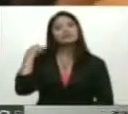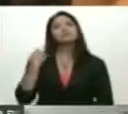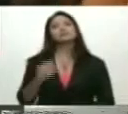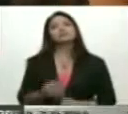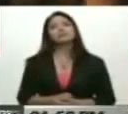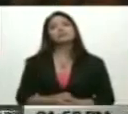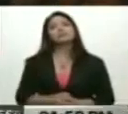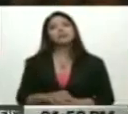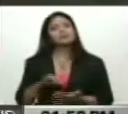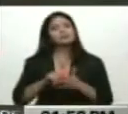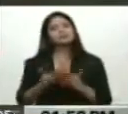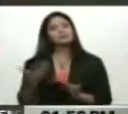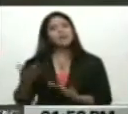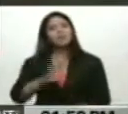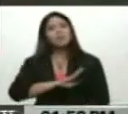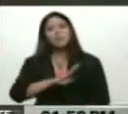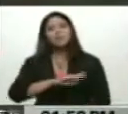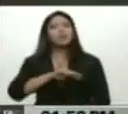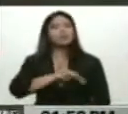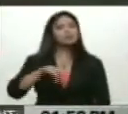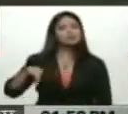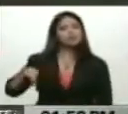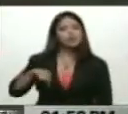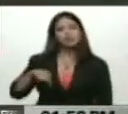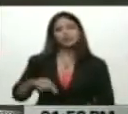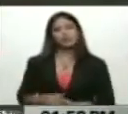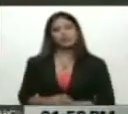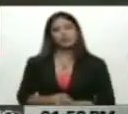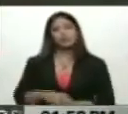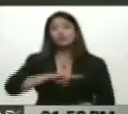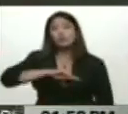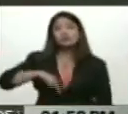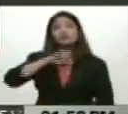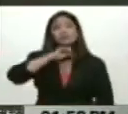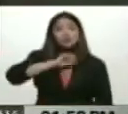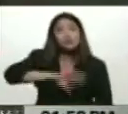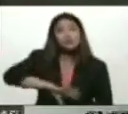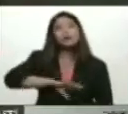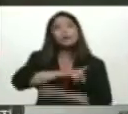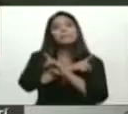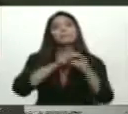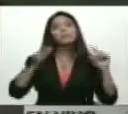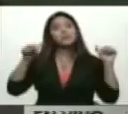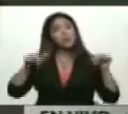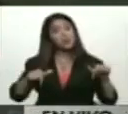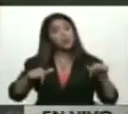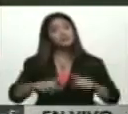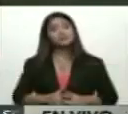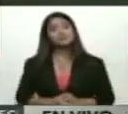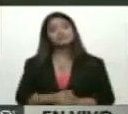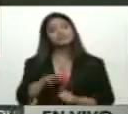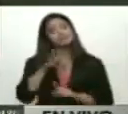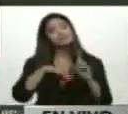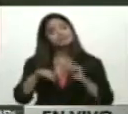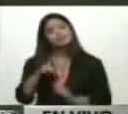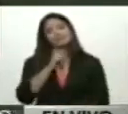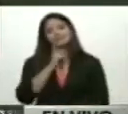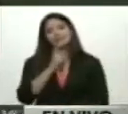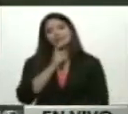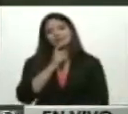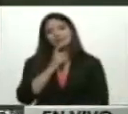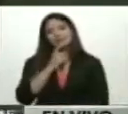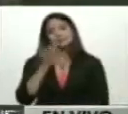esa afirmación de lo nuestro de nuestras raíces pero hoy en este momento difícil donde